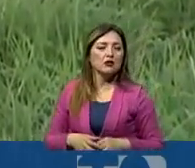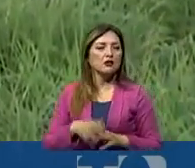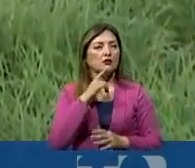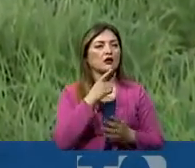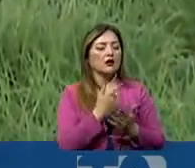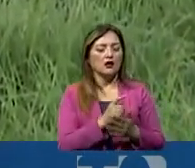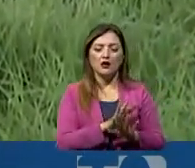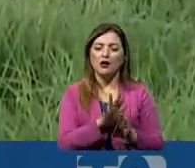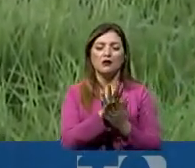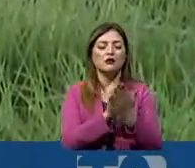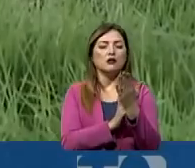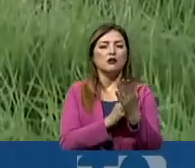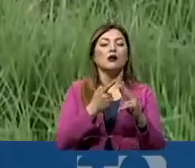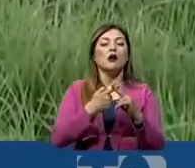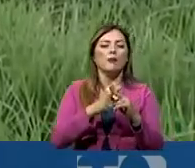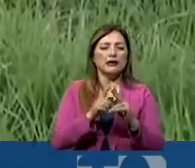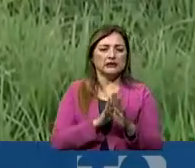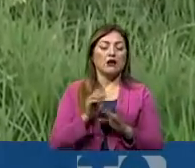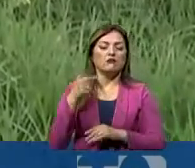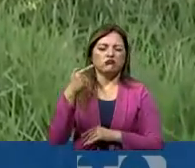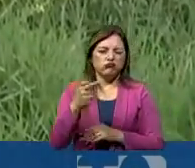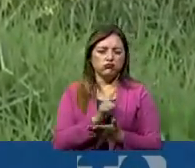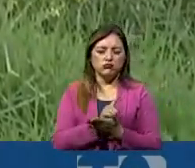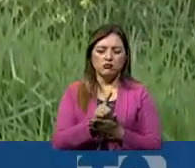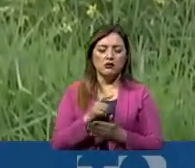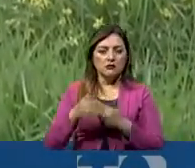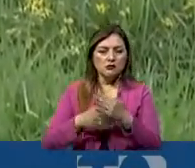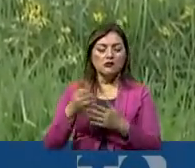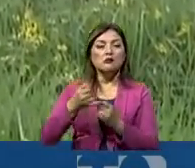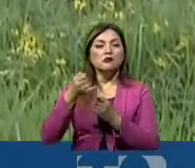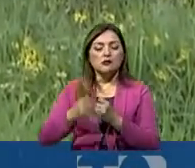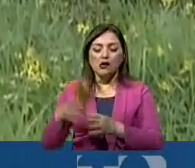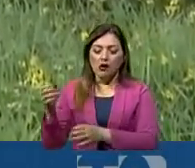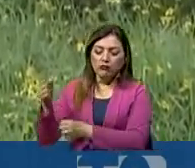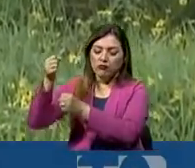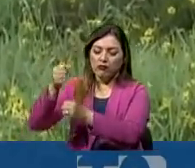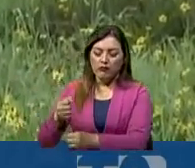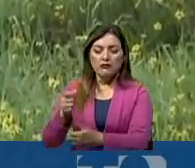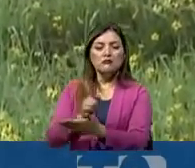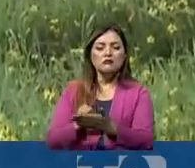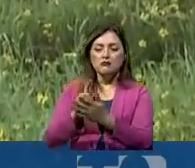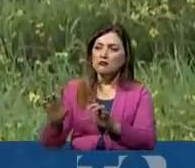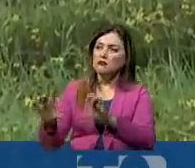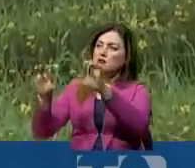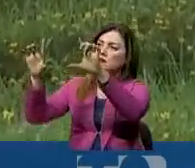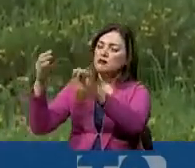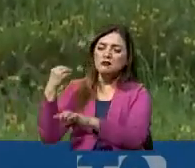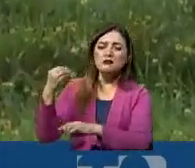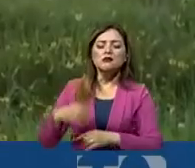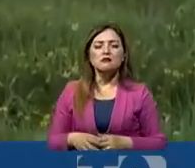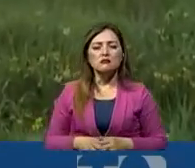implementando. Tenemos ya un proyecto de señalización, estamos ya en el proceso final de los diseños definitivos de